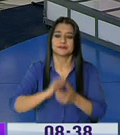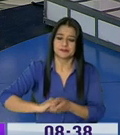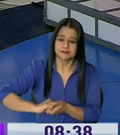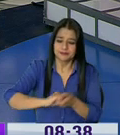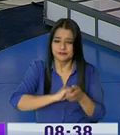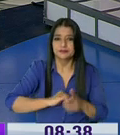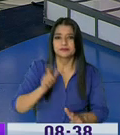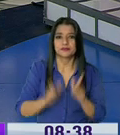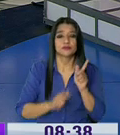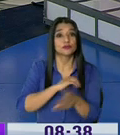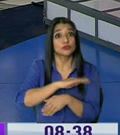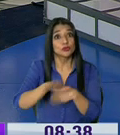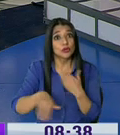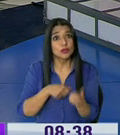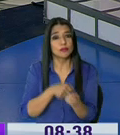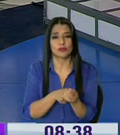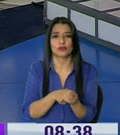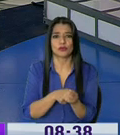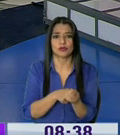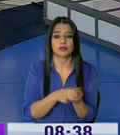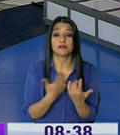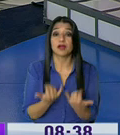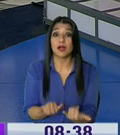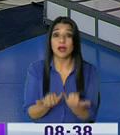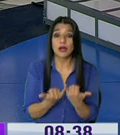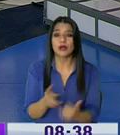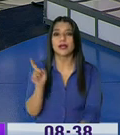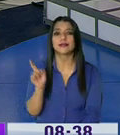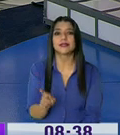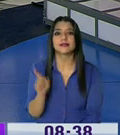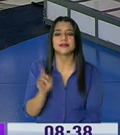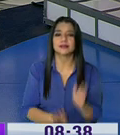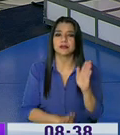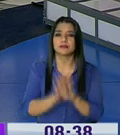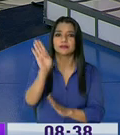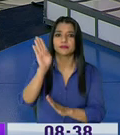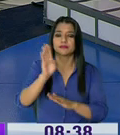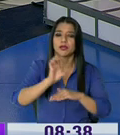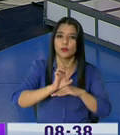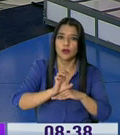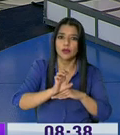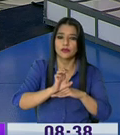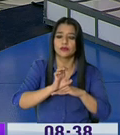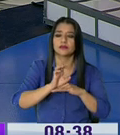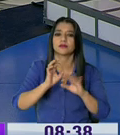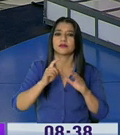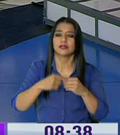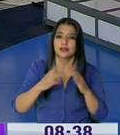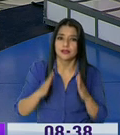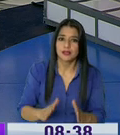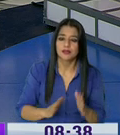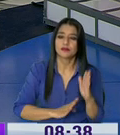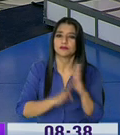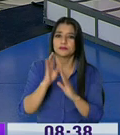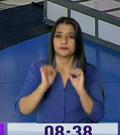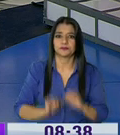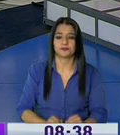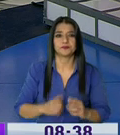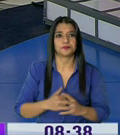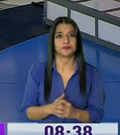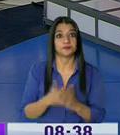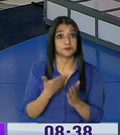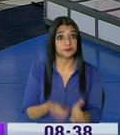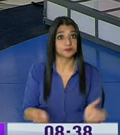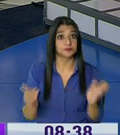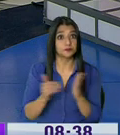solidaridad que todos tenemos y con la que ahora necesitamos sacar a nuestras familias, a nuestros ecuatorianos adelante. Así que una vez más,